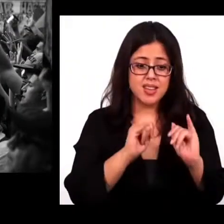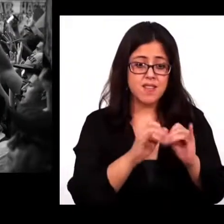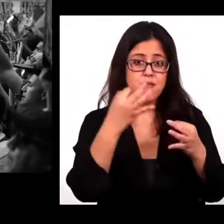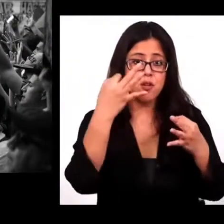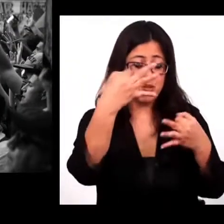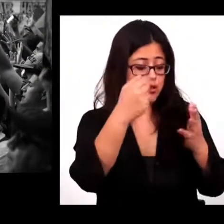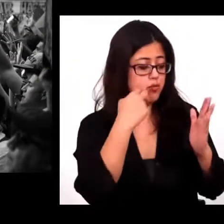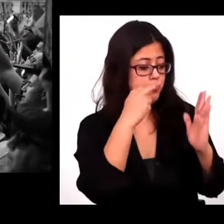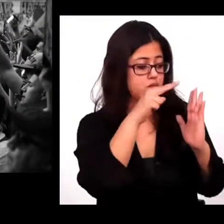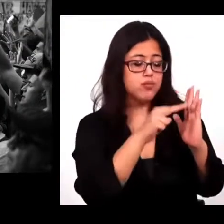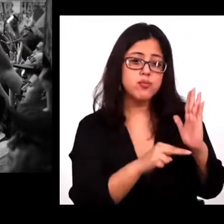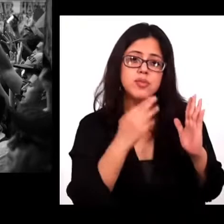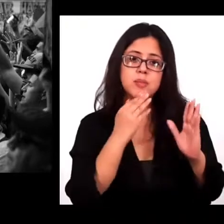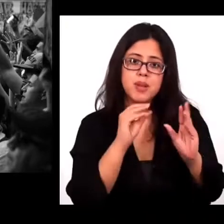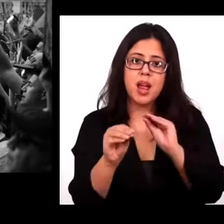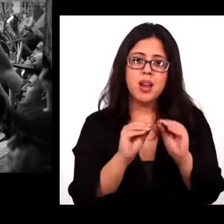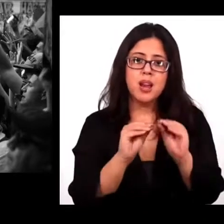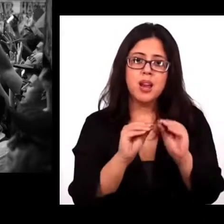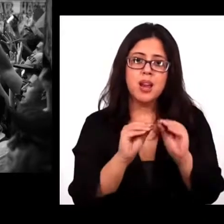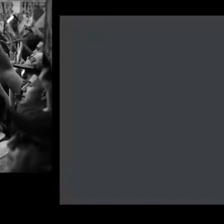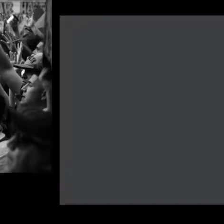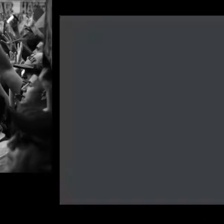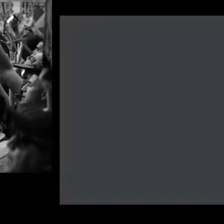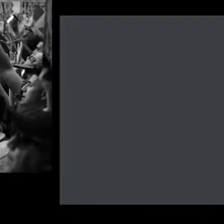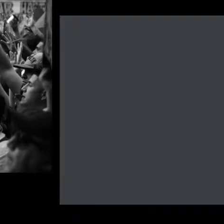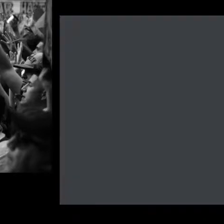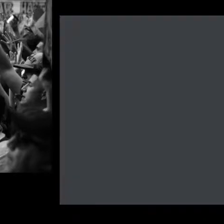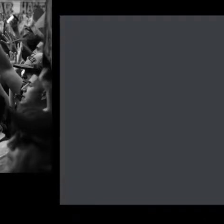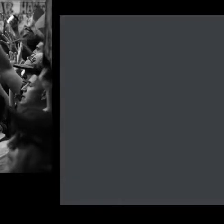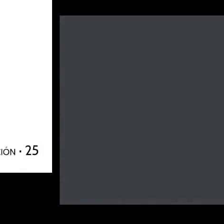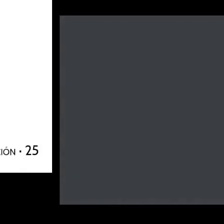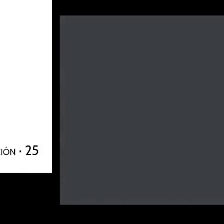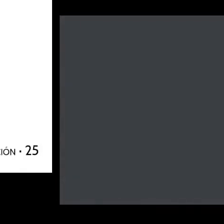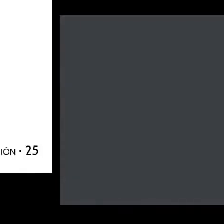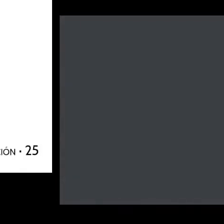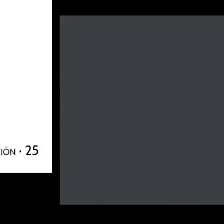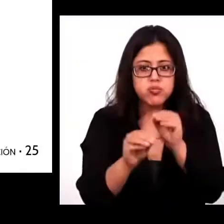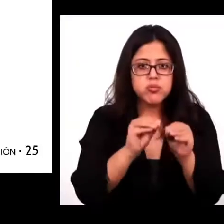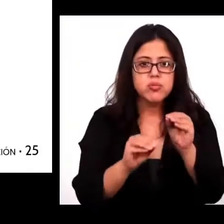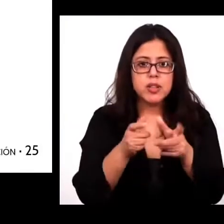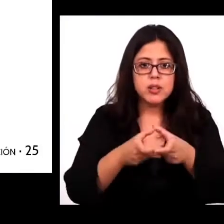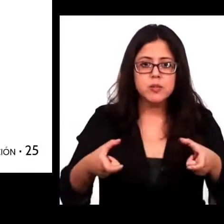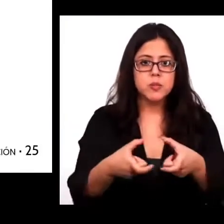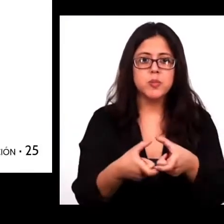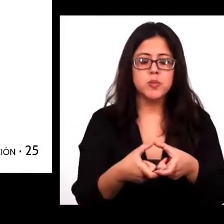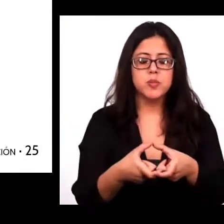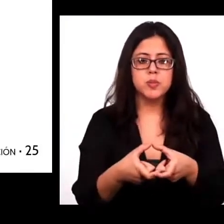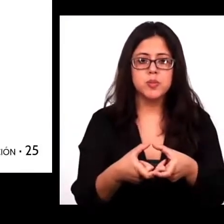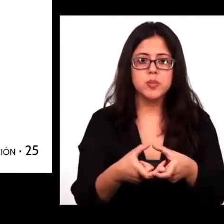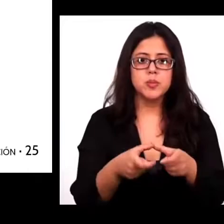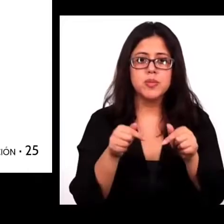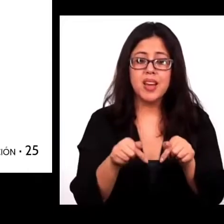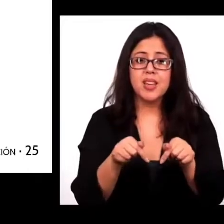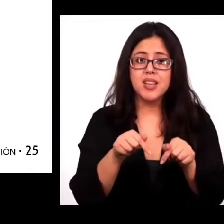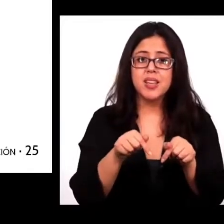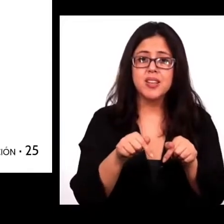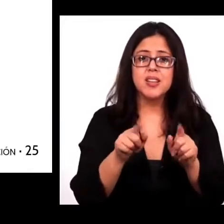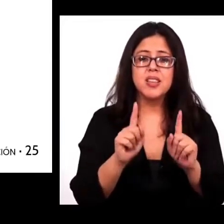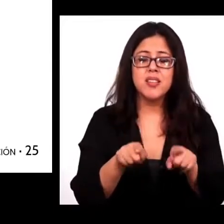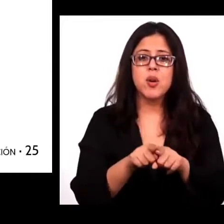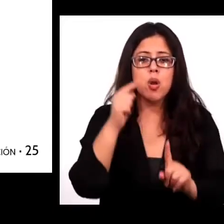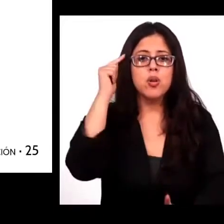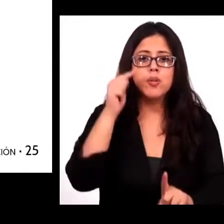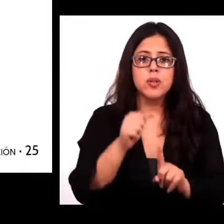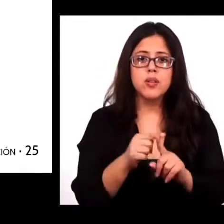también recomendaciones o bases mínimas para el establecimiento de esta comisión. Una comisión que tiene que tener como objetivo